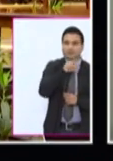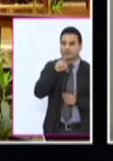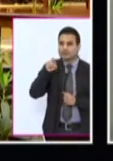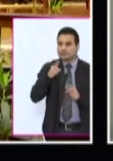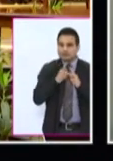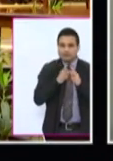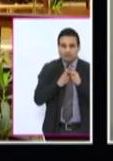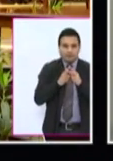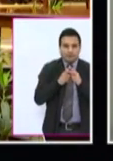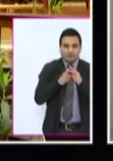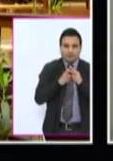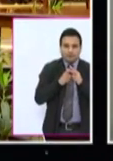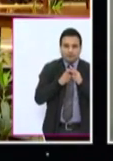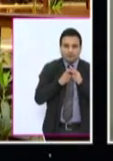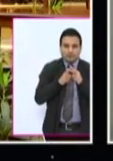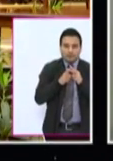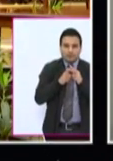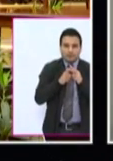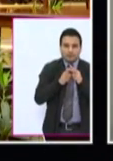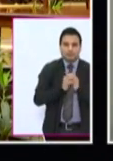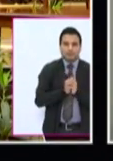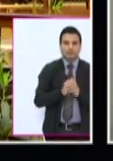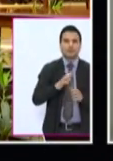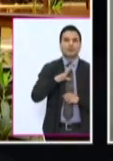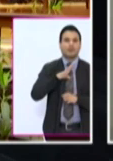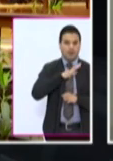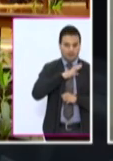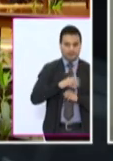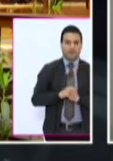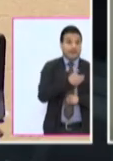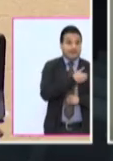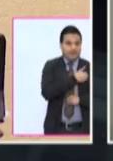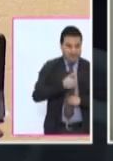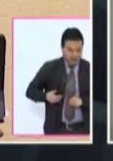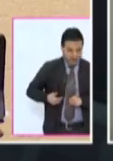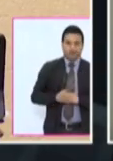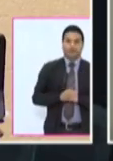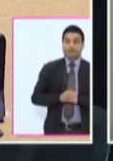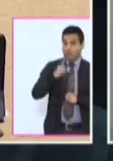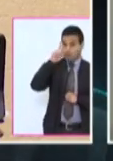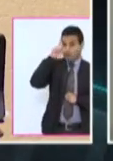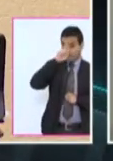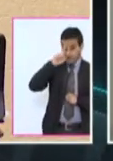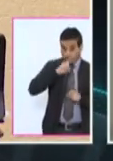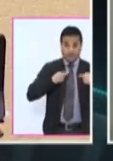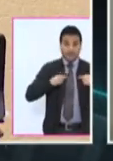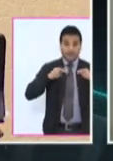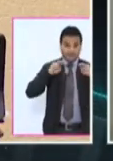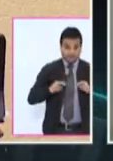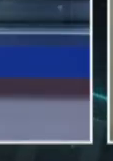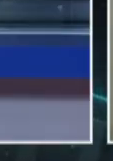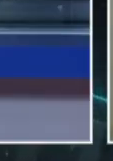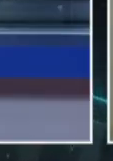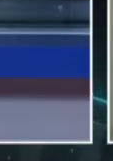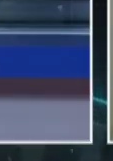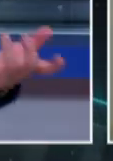pueden organizarse, que sea el INE el que lo haga mediante una encuesta. Entonces, pues así están las cosas. Oye, Martín, desde tu